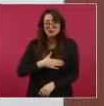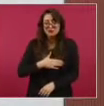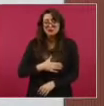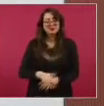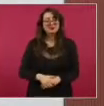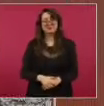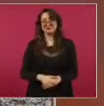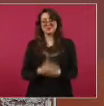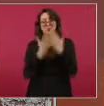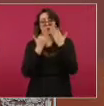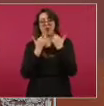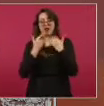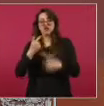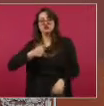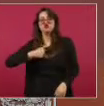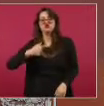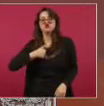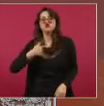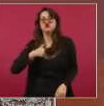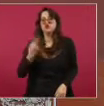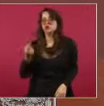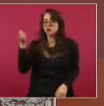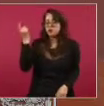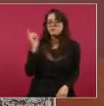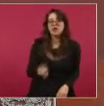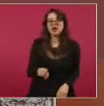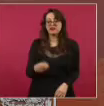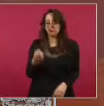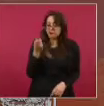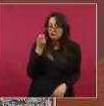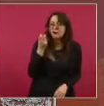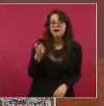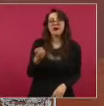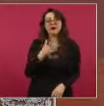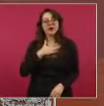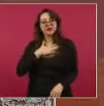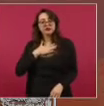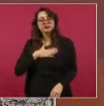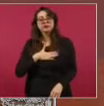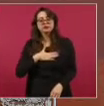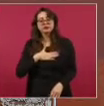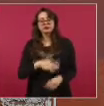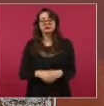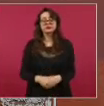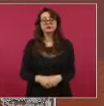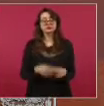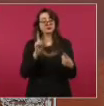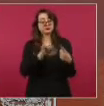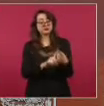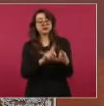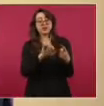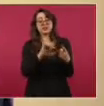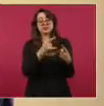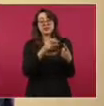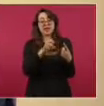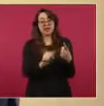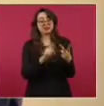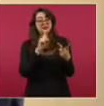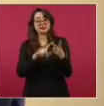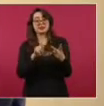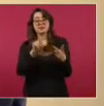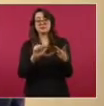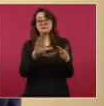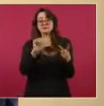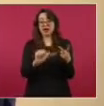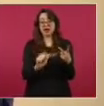quien manda. En cuanto a Diegues y Vaca Calderón, en 1911, con el